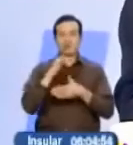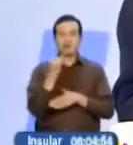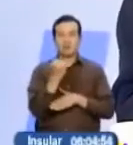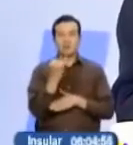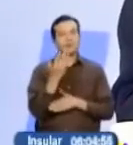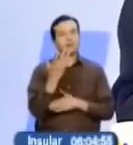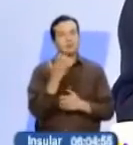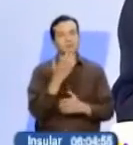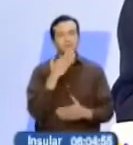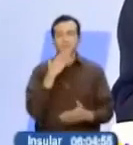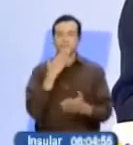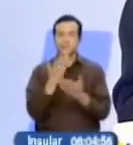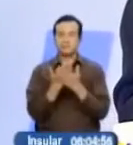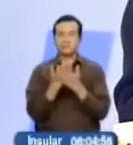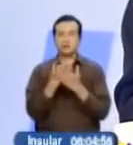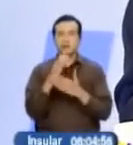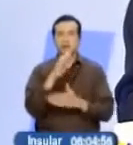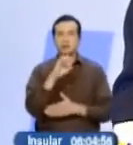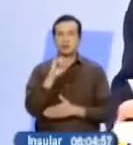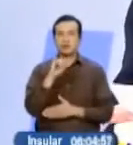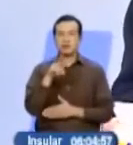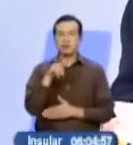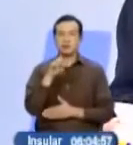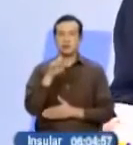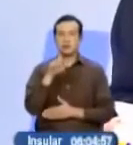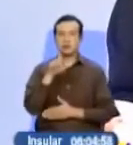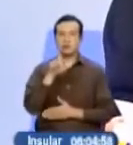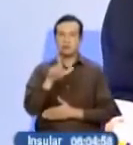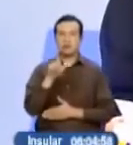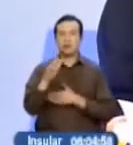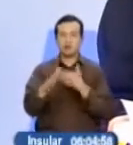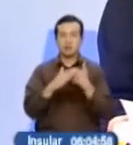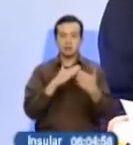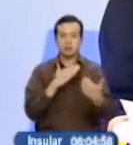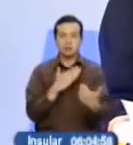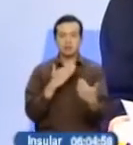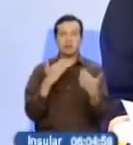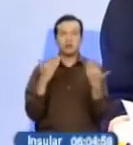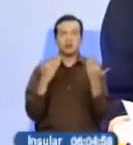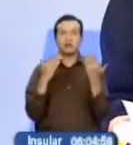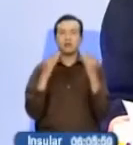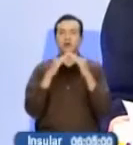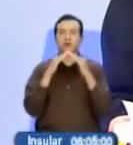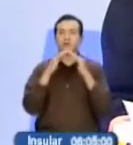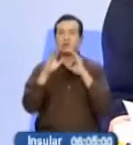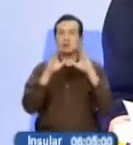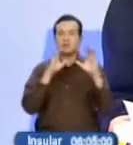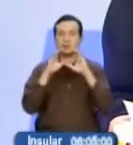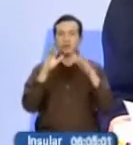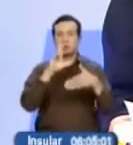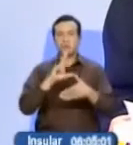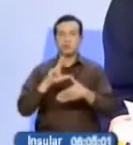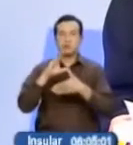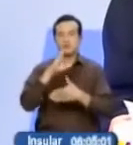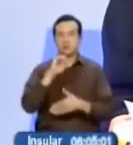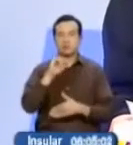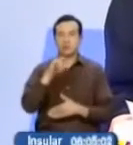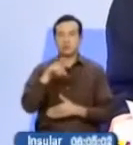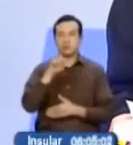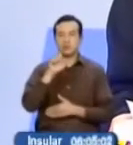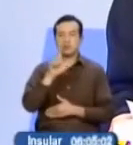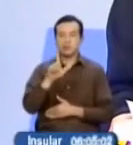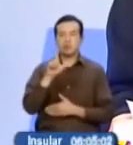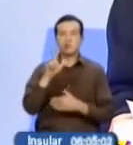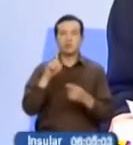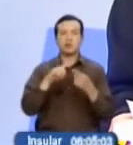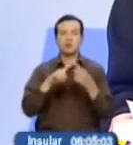quiero agradecer a la CIESPAL por la invitación que nos ha enviado la Casa de la Comunicación para América Latina, CIESPAL, y la